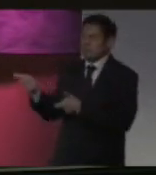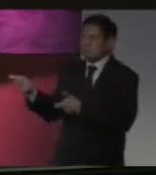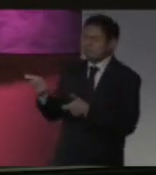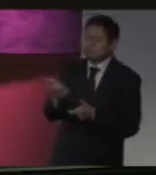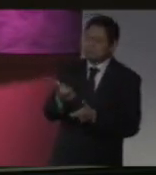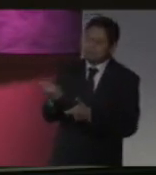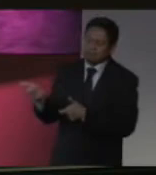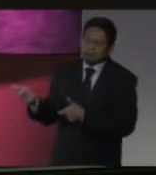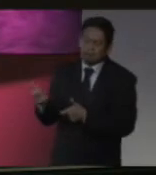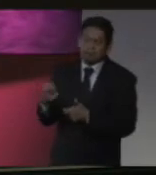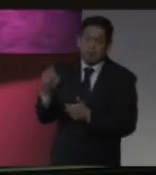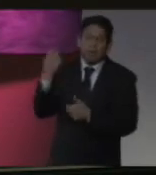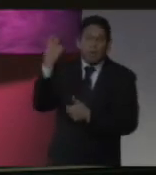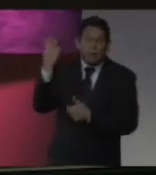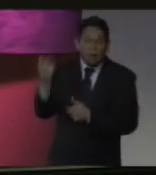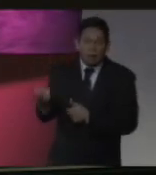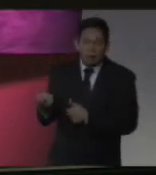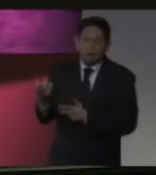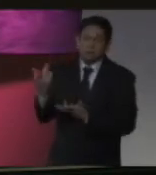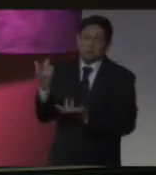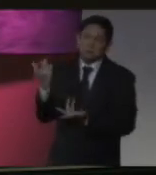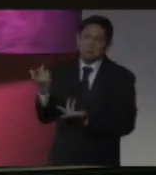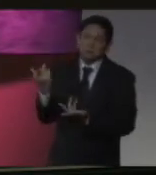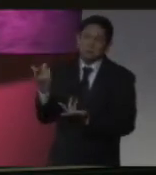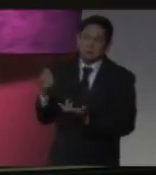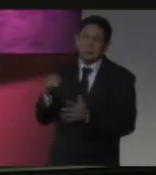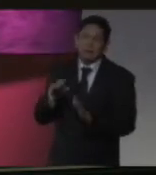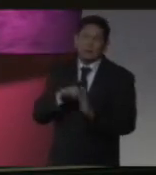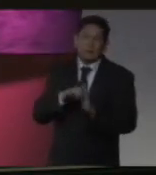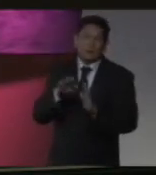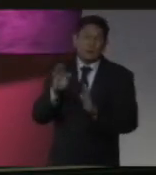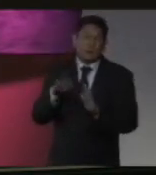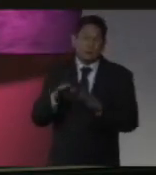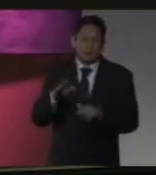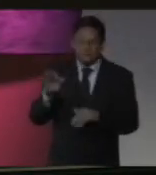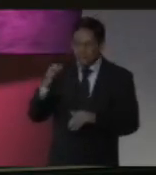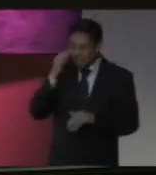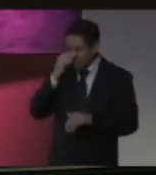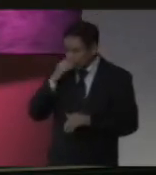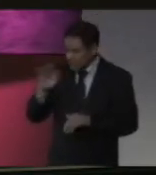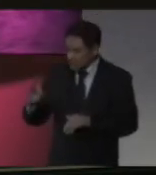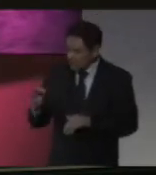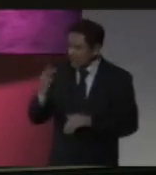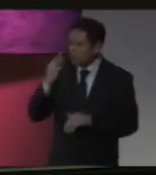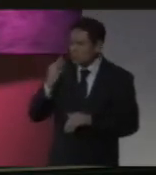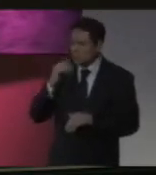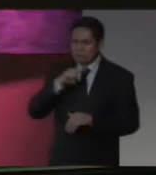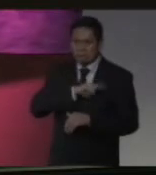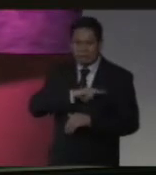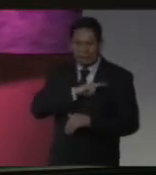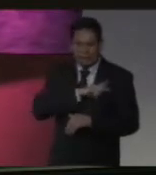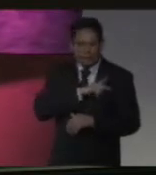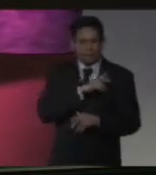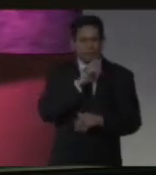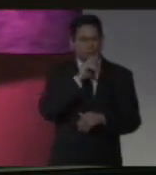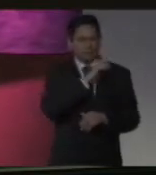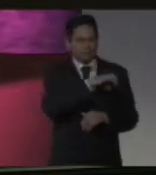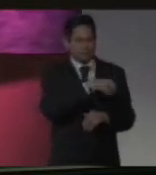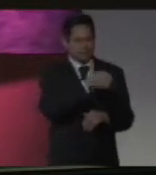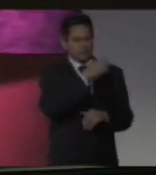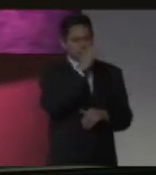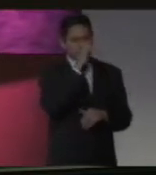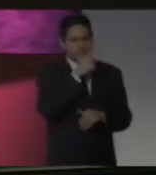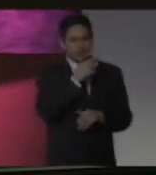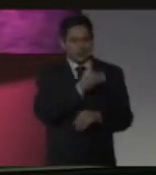agroindustria, que hoy hacen más seguro beber una Coca-Cola que comerse una fresa, es un problema que nos atañe a nosotros porque estamos consumiendo